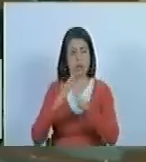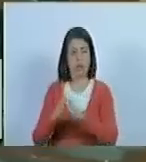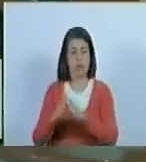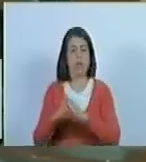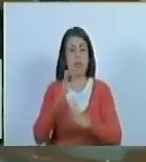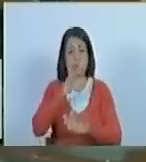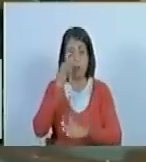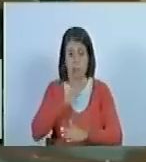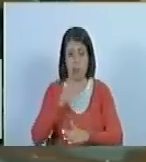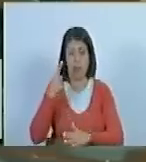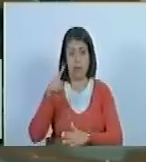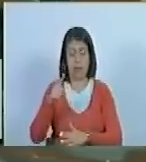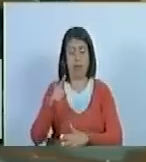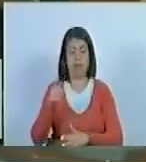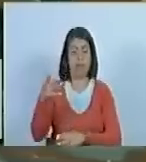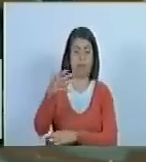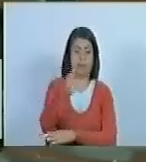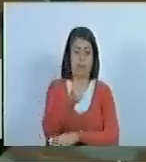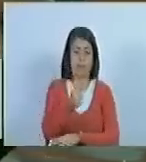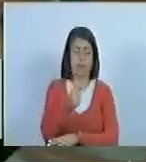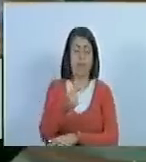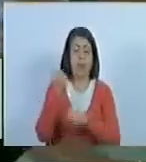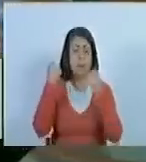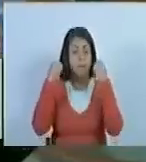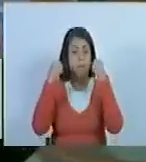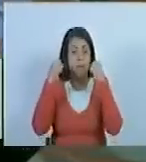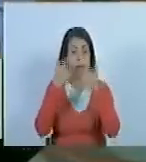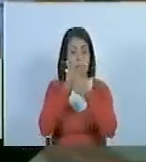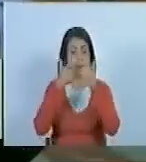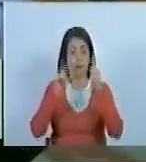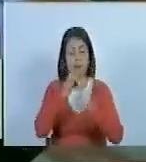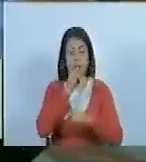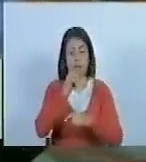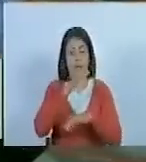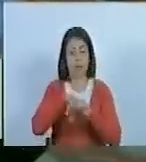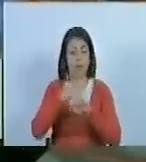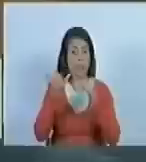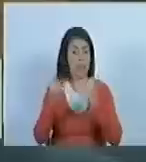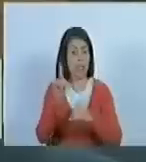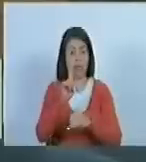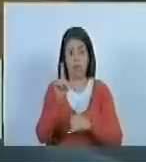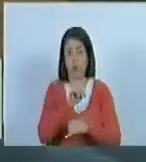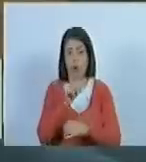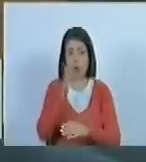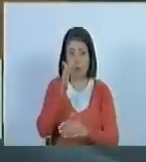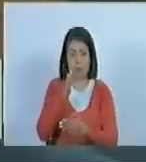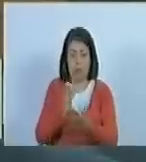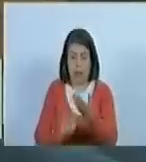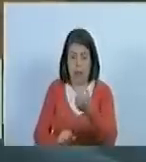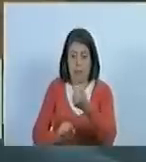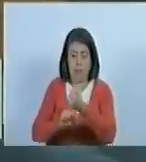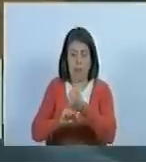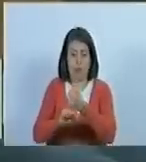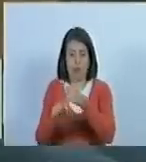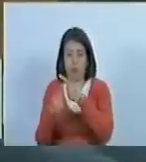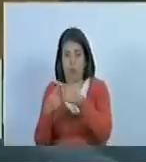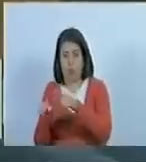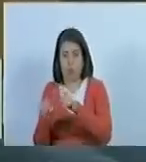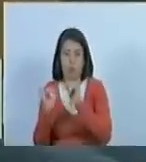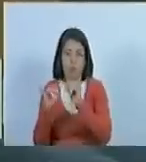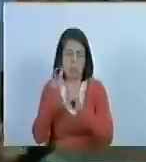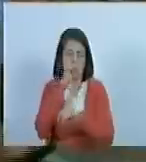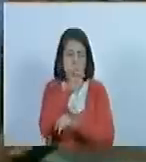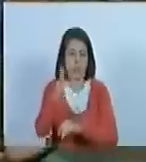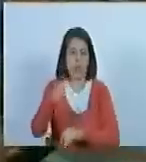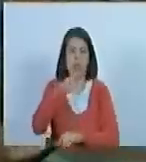donde verdaderamente se alcanzó el ejercicio de la libertad de expresión, porque ya no era con intermediación de nadie, sino que era el propio pueblo